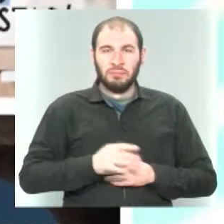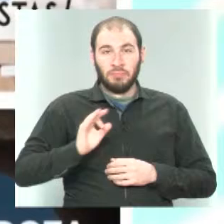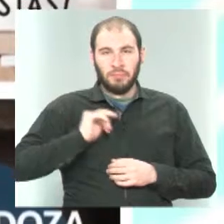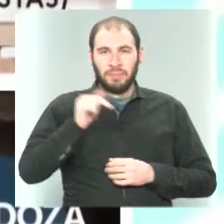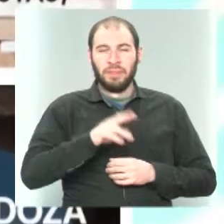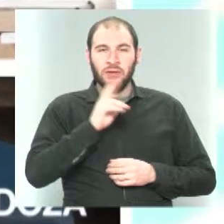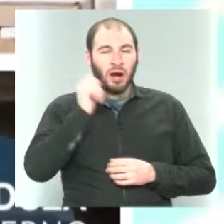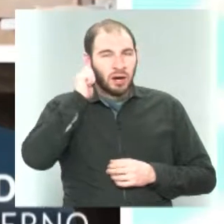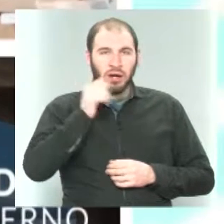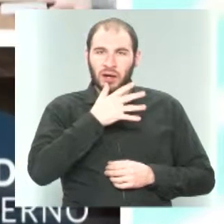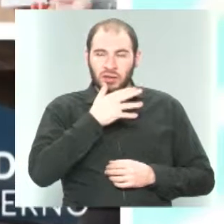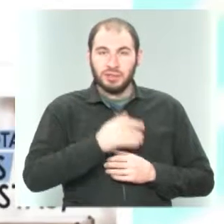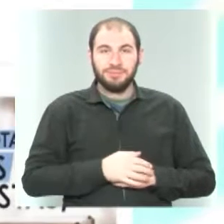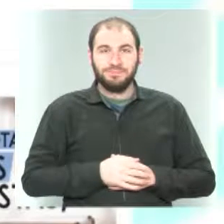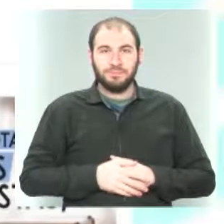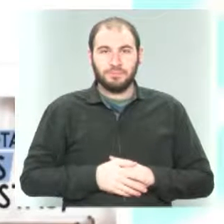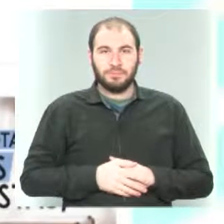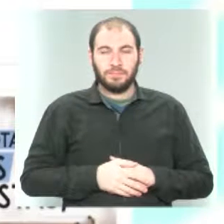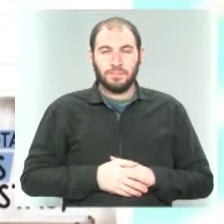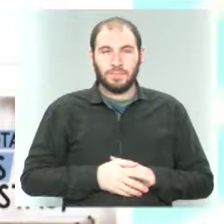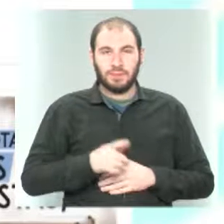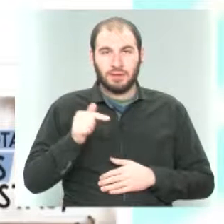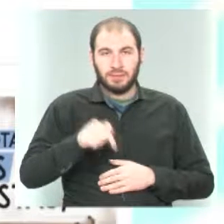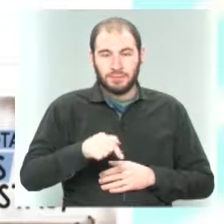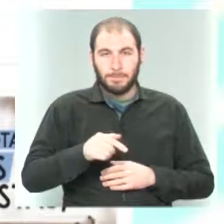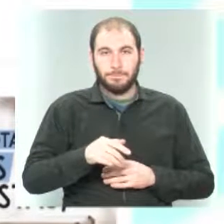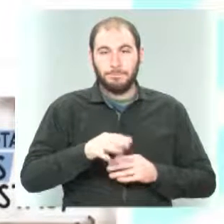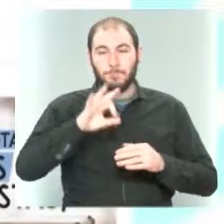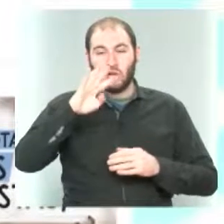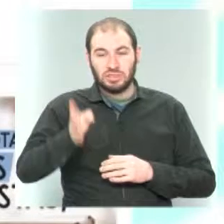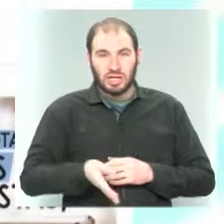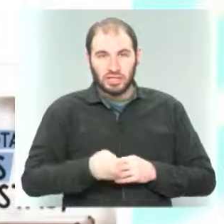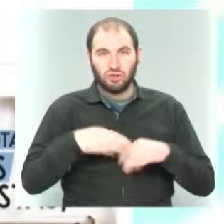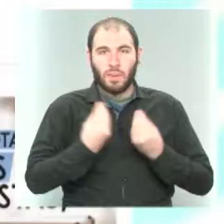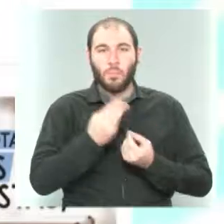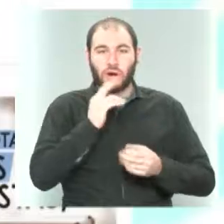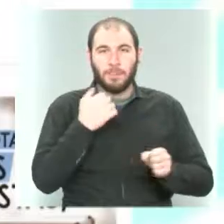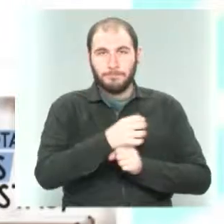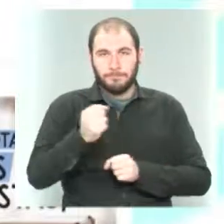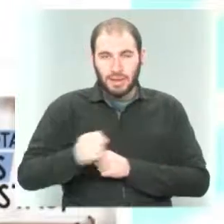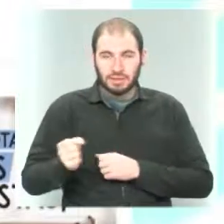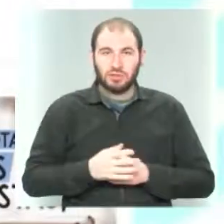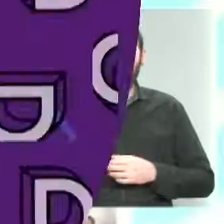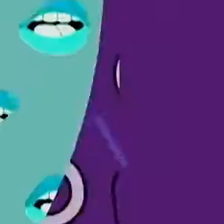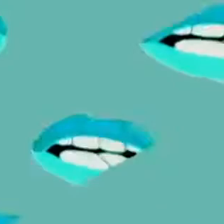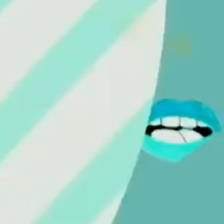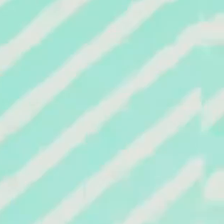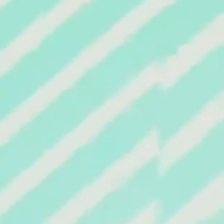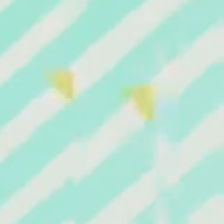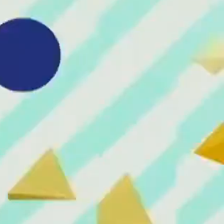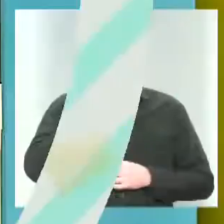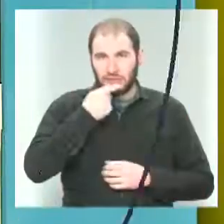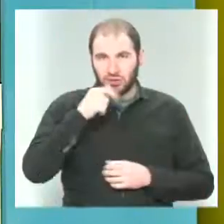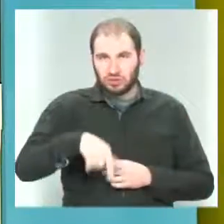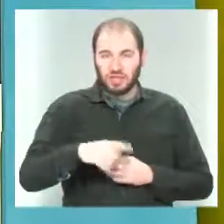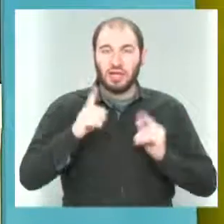año, una joven de 14 años, y obviamente este porcentaje de femicidios que ocurren día a día en la provincia